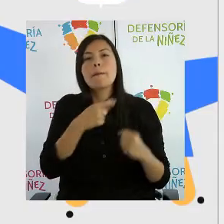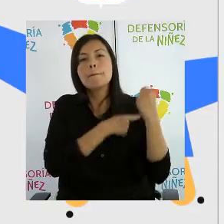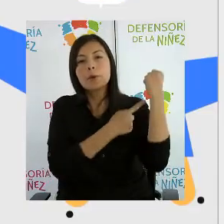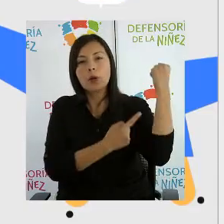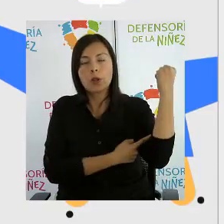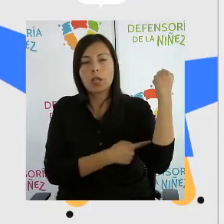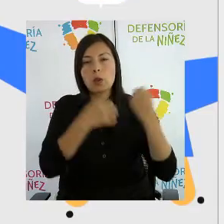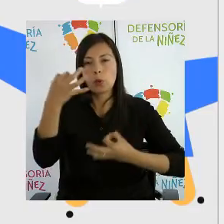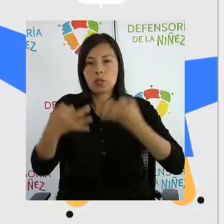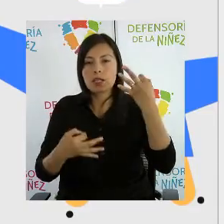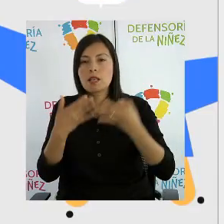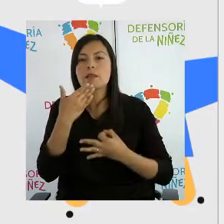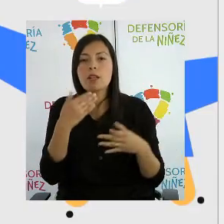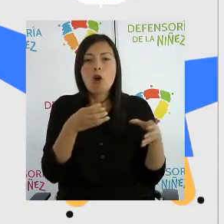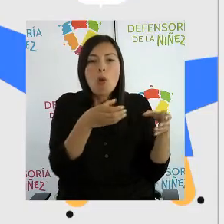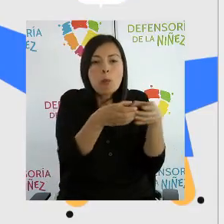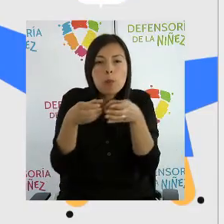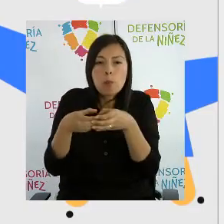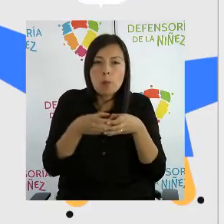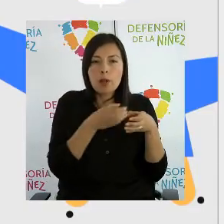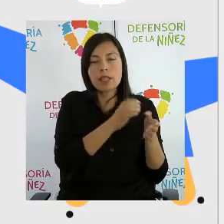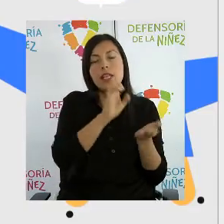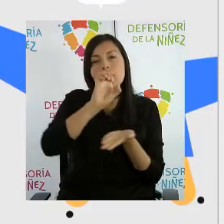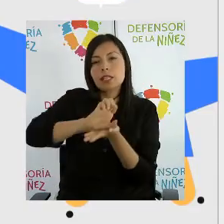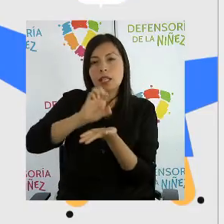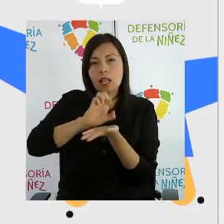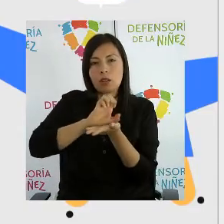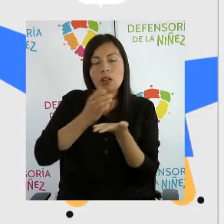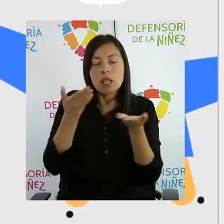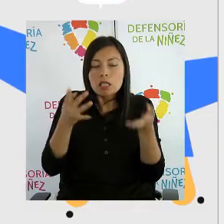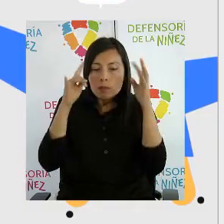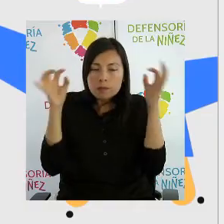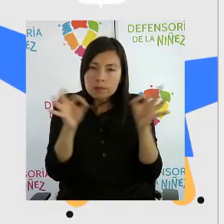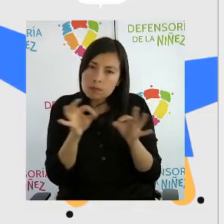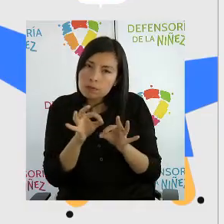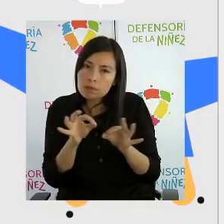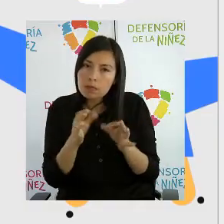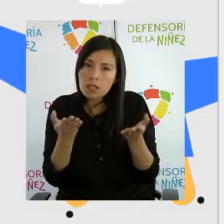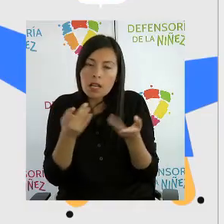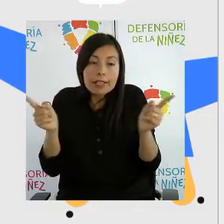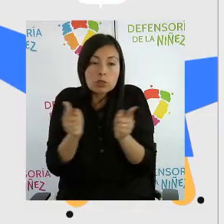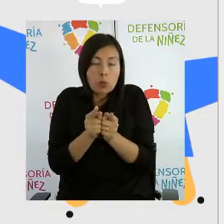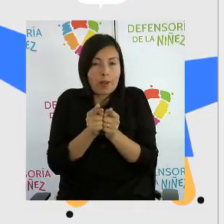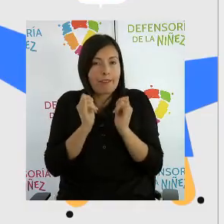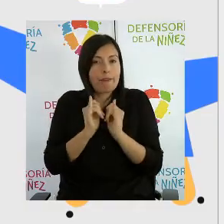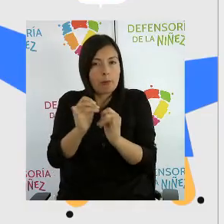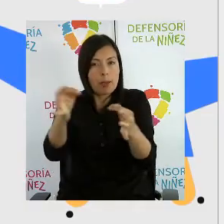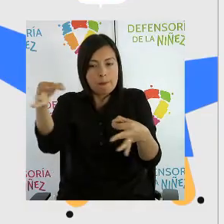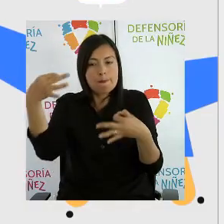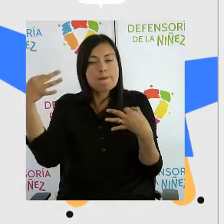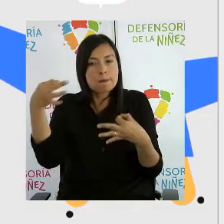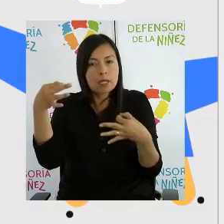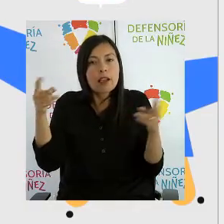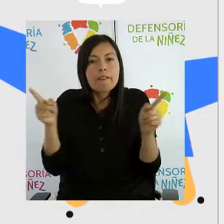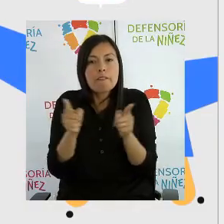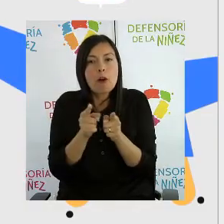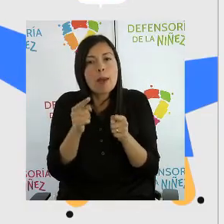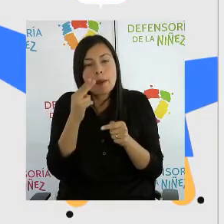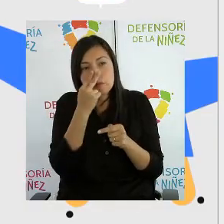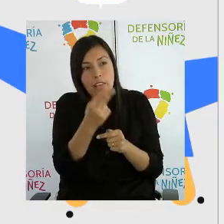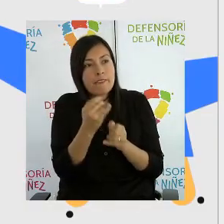Judicial y también a otros organismos del Estado. Estas recomendaciones, como les explicaba, están resumidas en el informe, pero en la versión